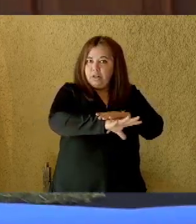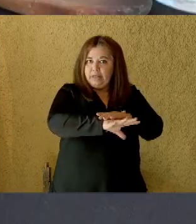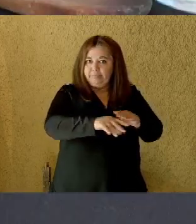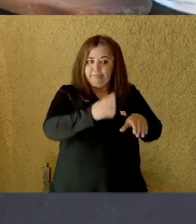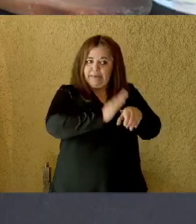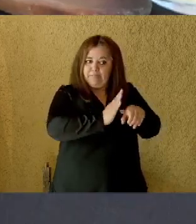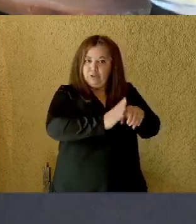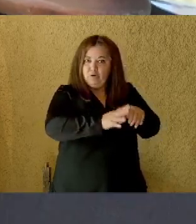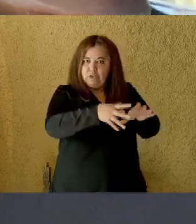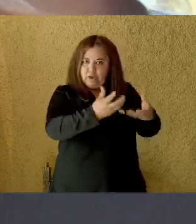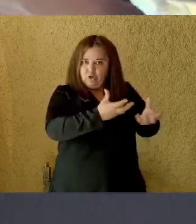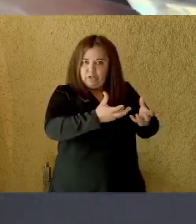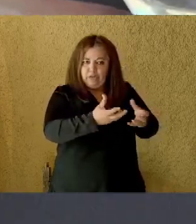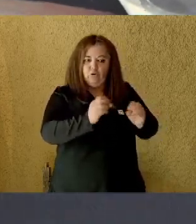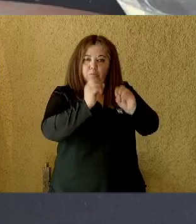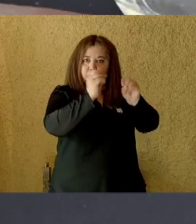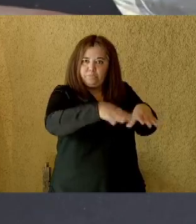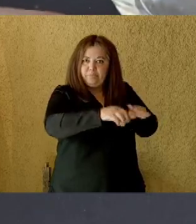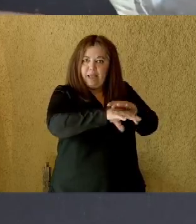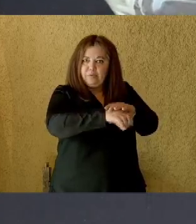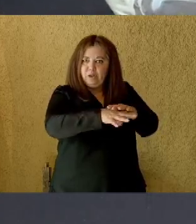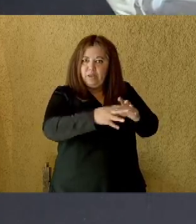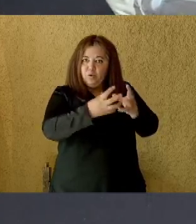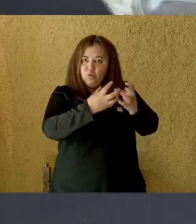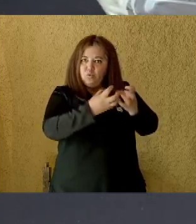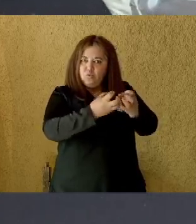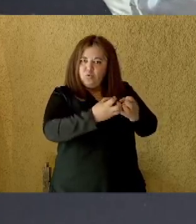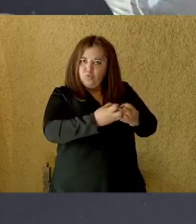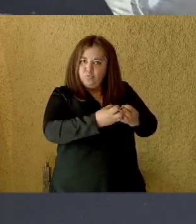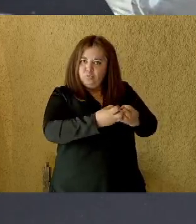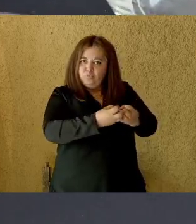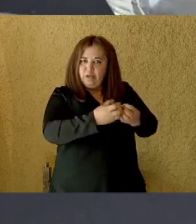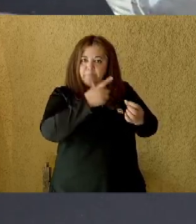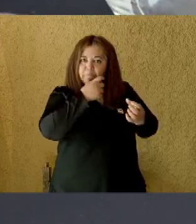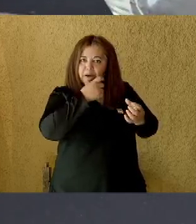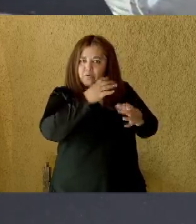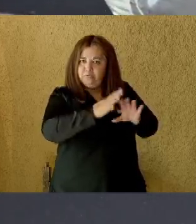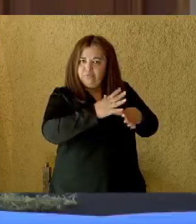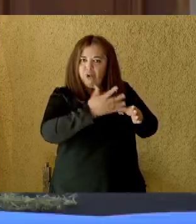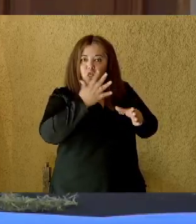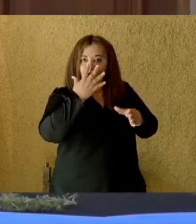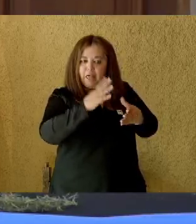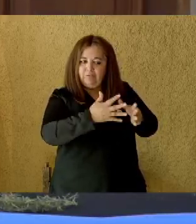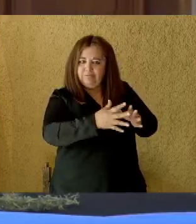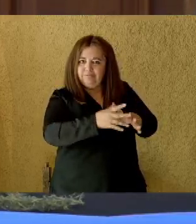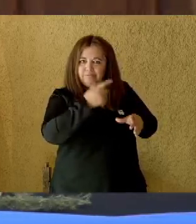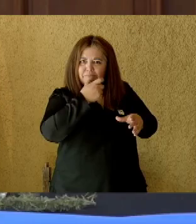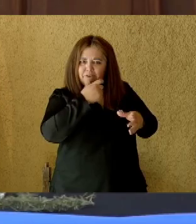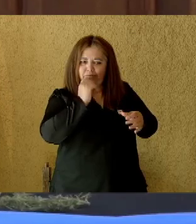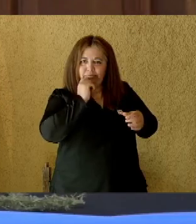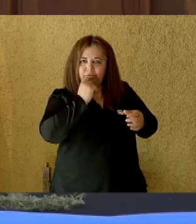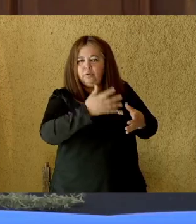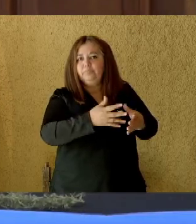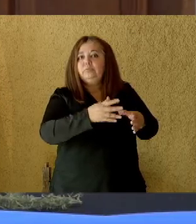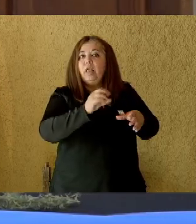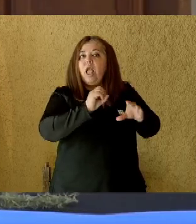¿Para qué? Para que se empiece a sellar y se empiece a dorar de a poquito. Este picadillo de carne no solo tiene carne